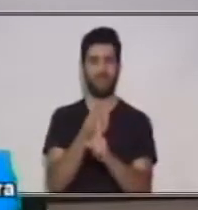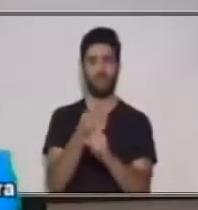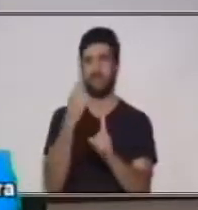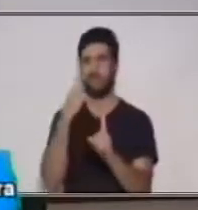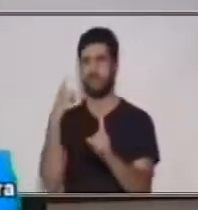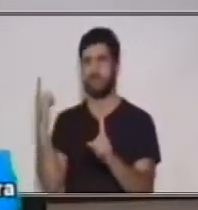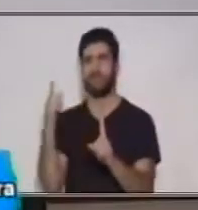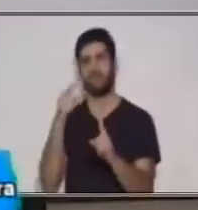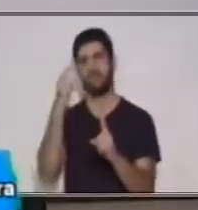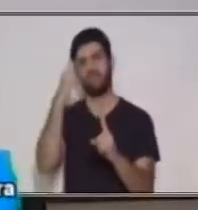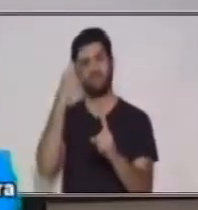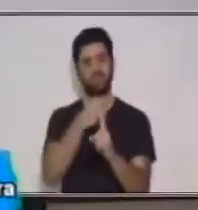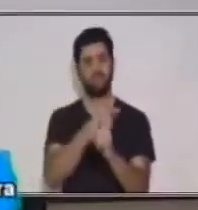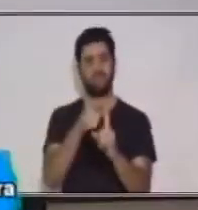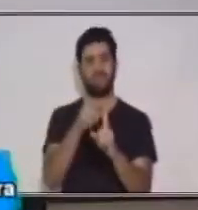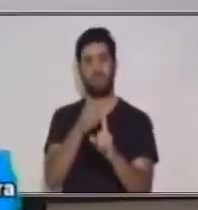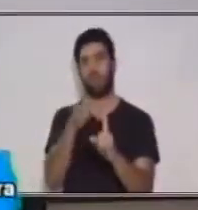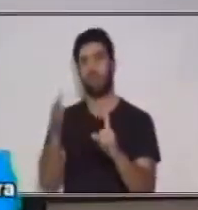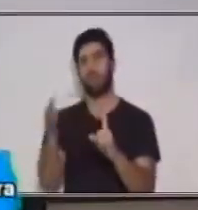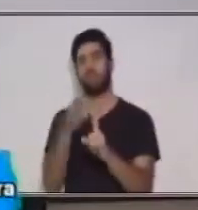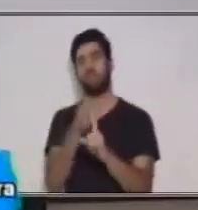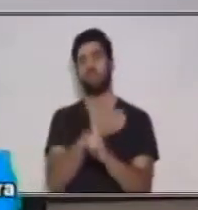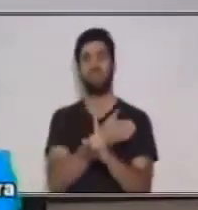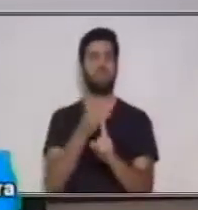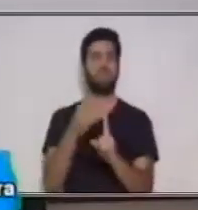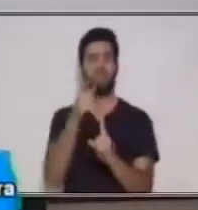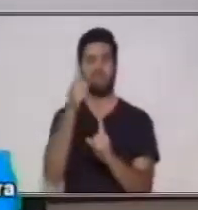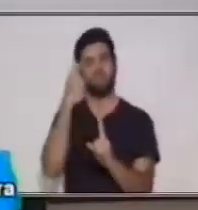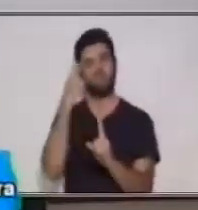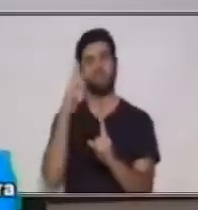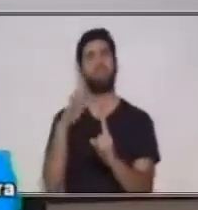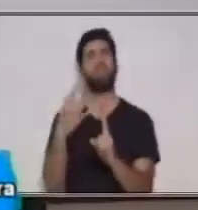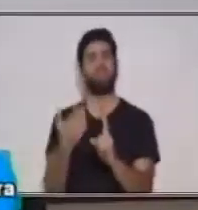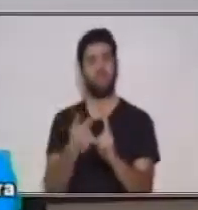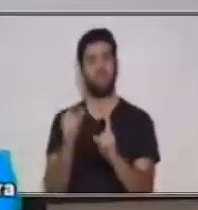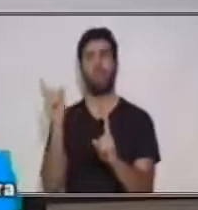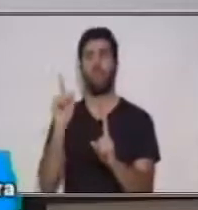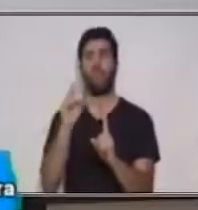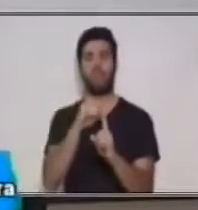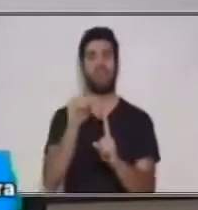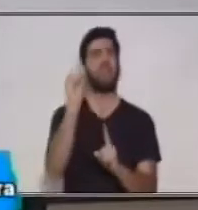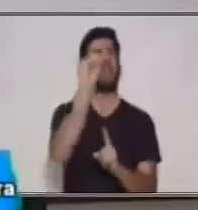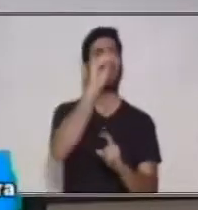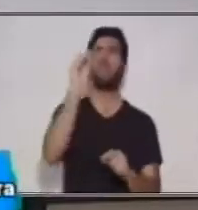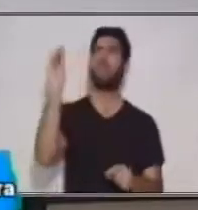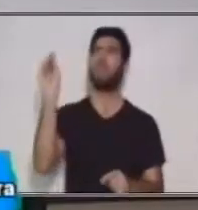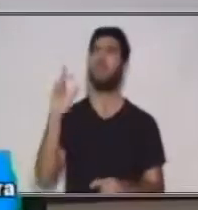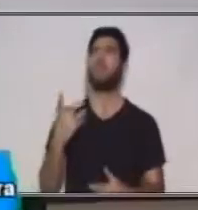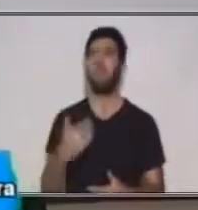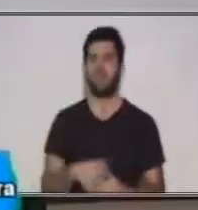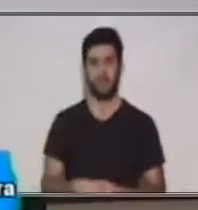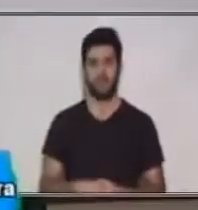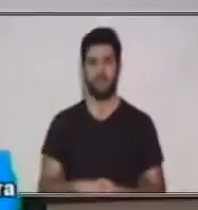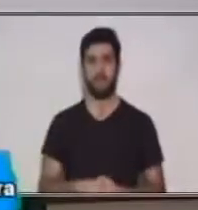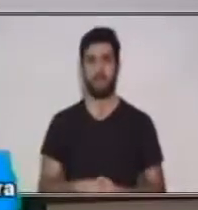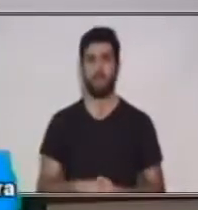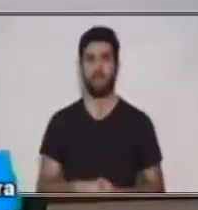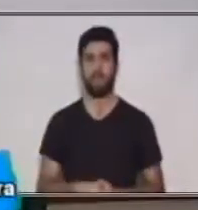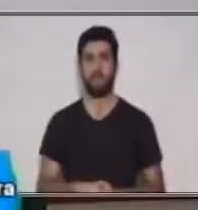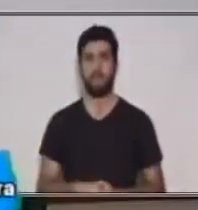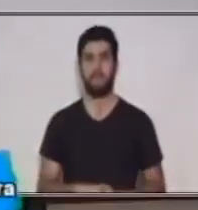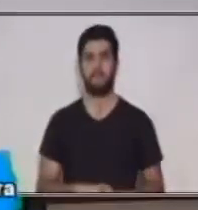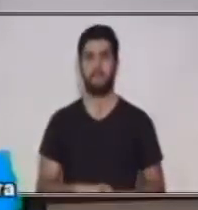¿Dónde crees que la vamos a colocar? Dice ultra, ¿ya? La palabra central va a ser sonido y le